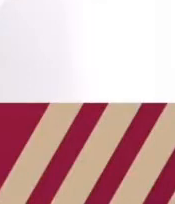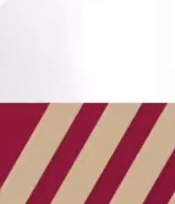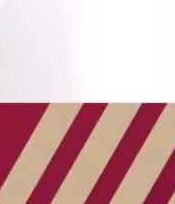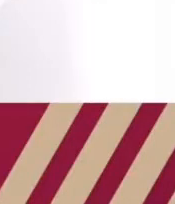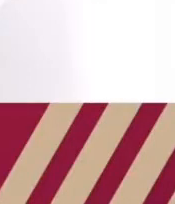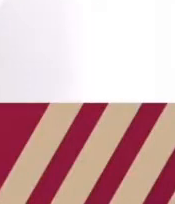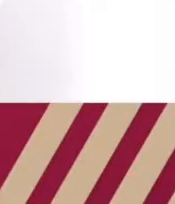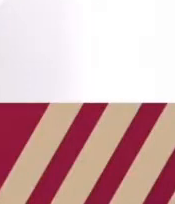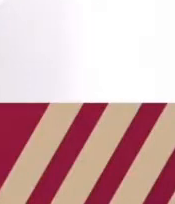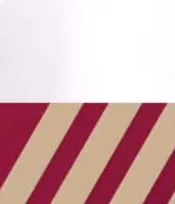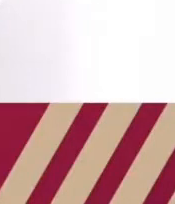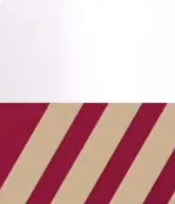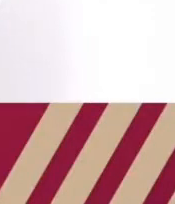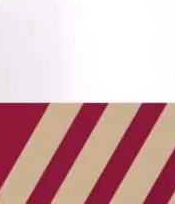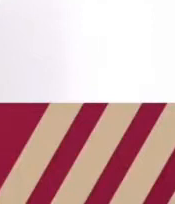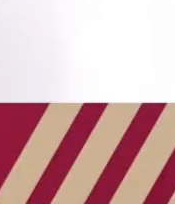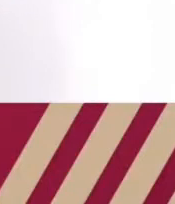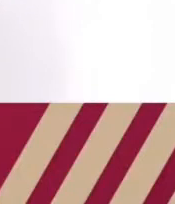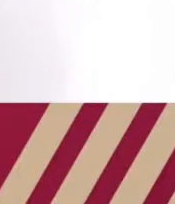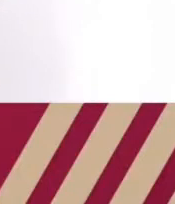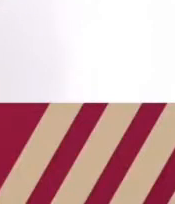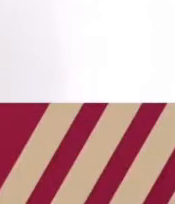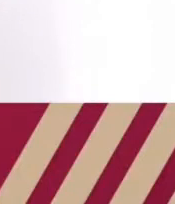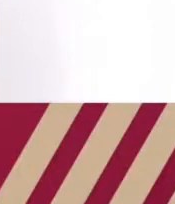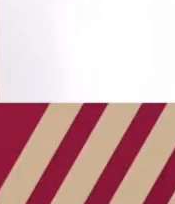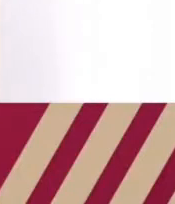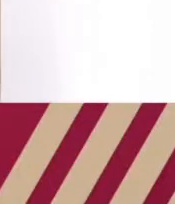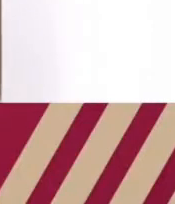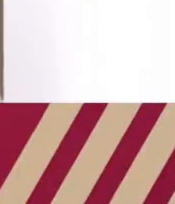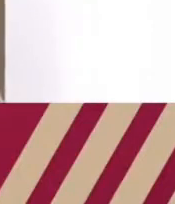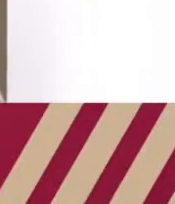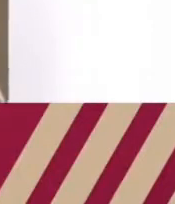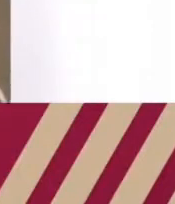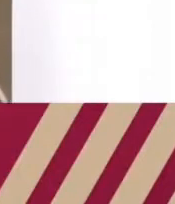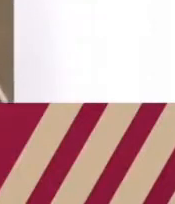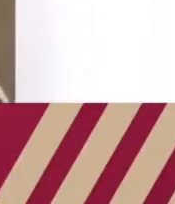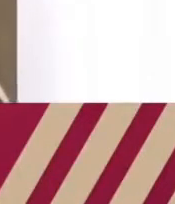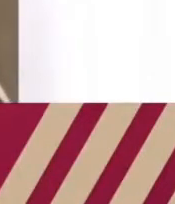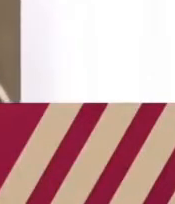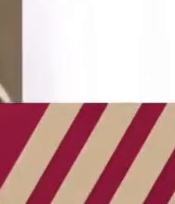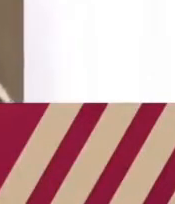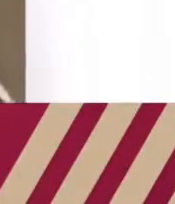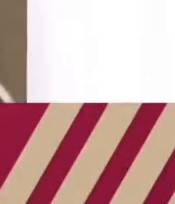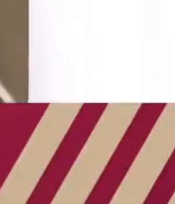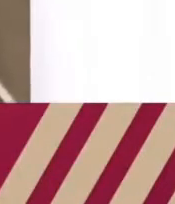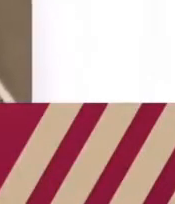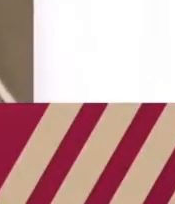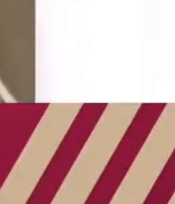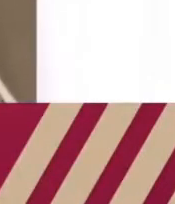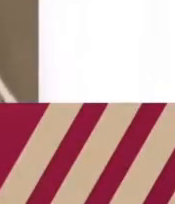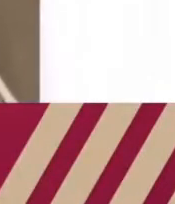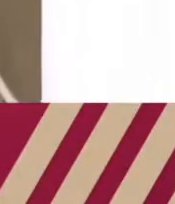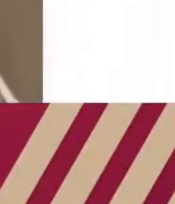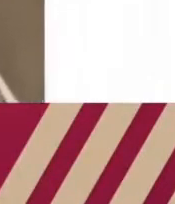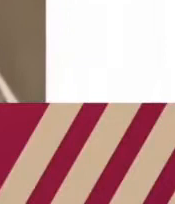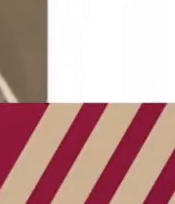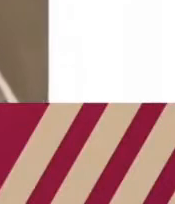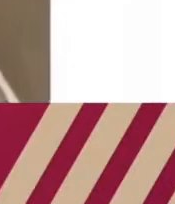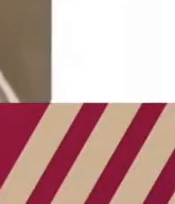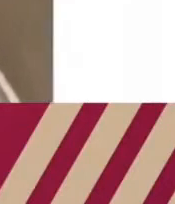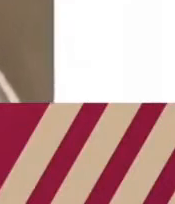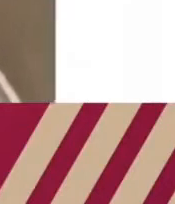dijo, aquí nomás los chismes que te traen y que desgastan. Todos para ella eran seres